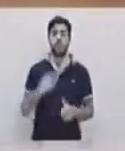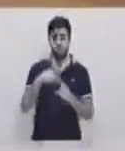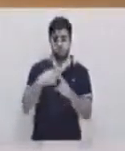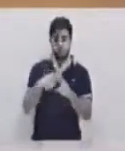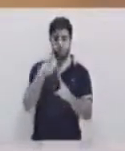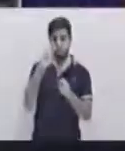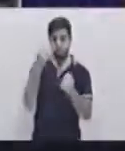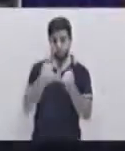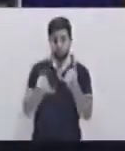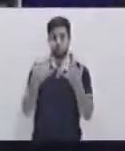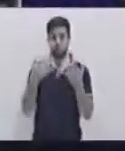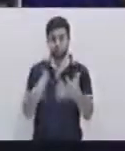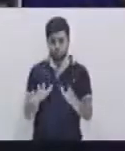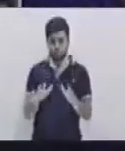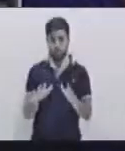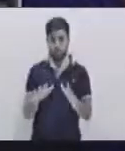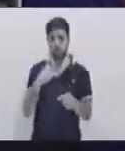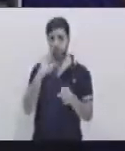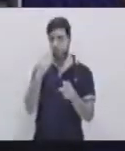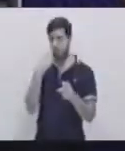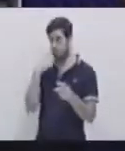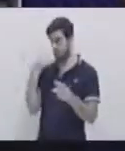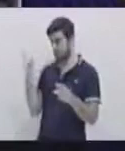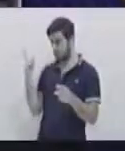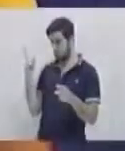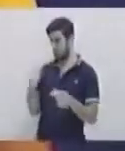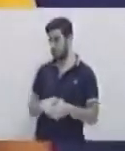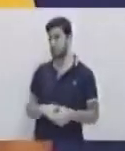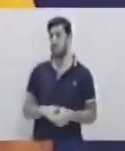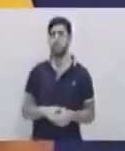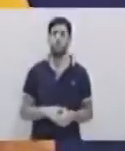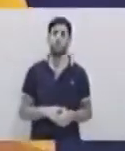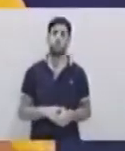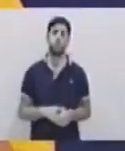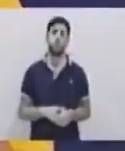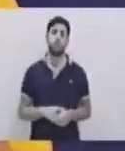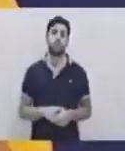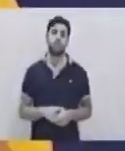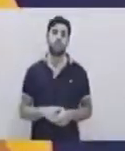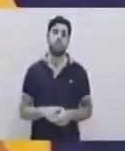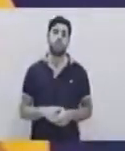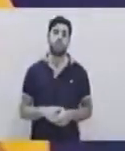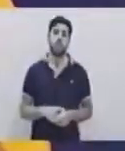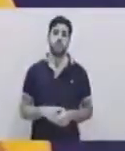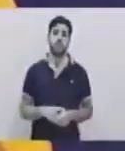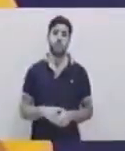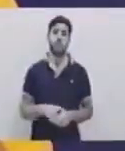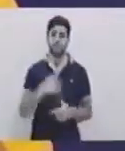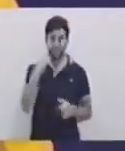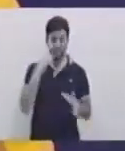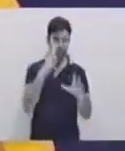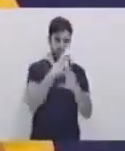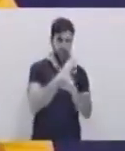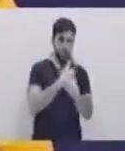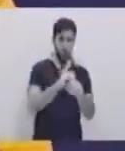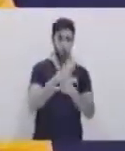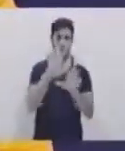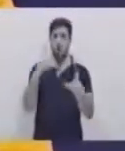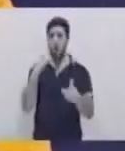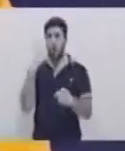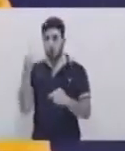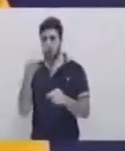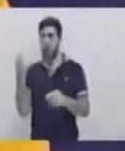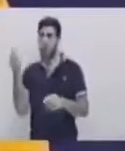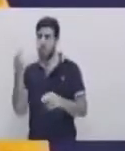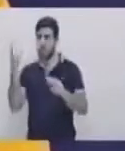al terminar todo nuestro diseño, se verá de esta manera. Como puedes observar, el claroscuro me permite